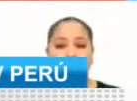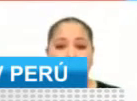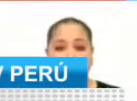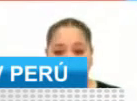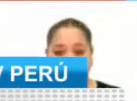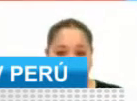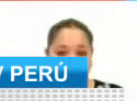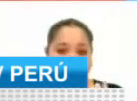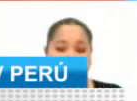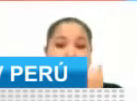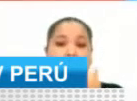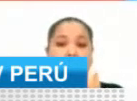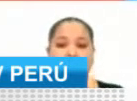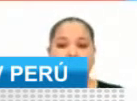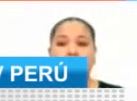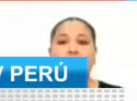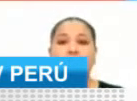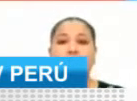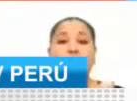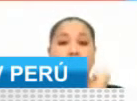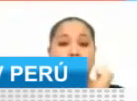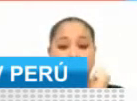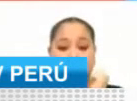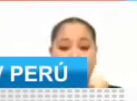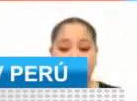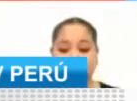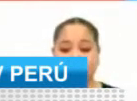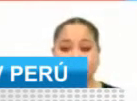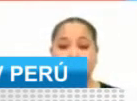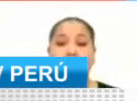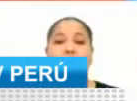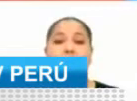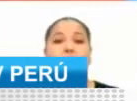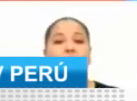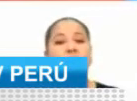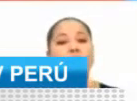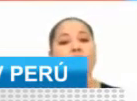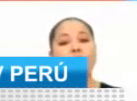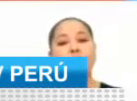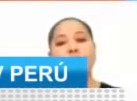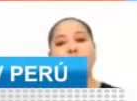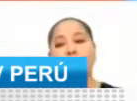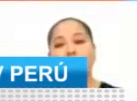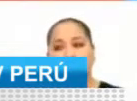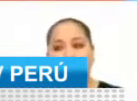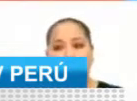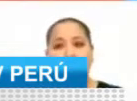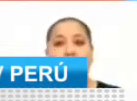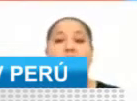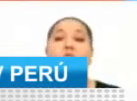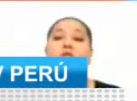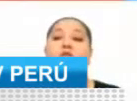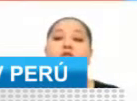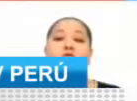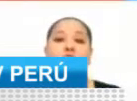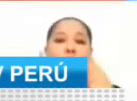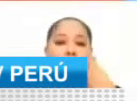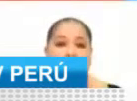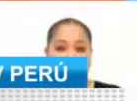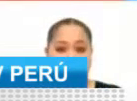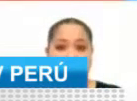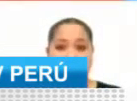este apoyo van a recibir nuestros hermanos de manera individualizada. Las familias